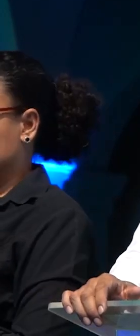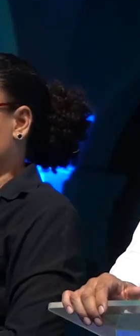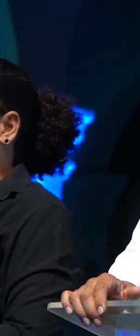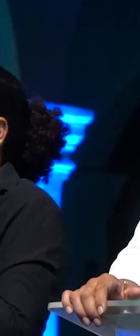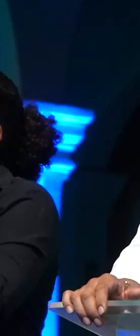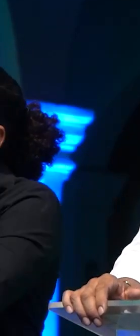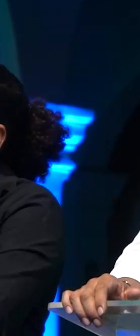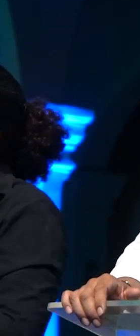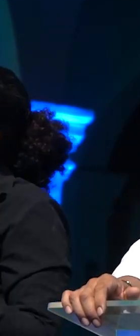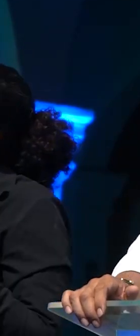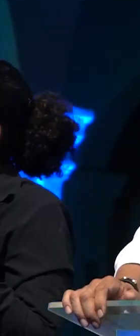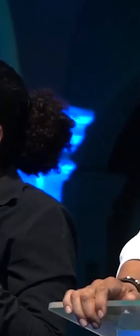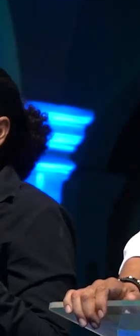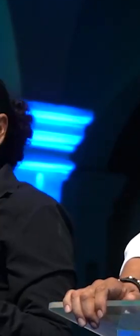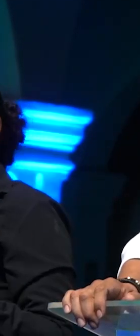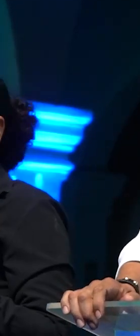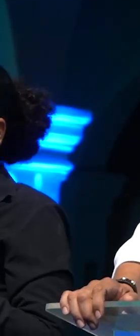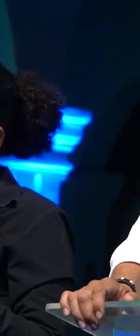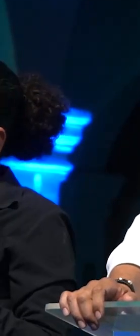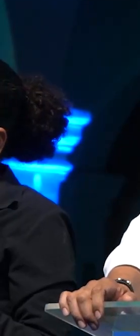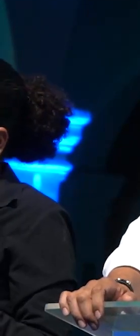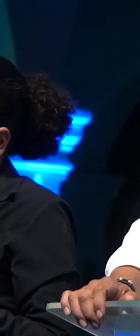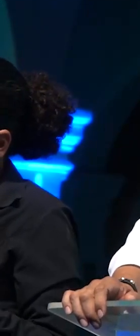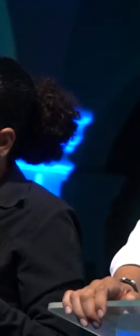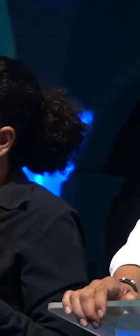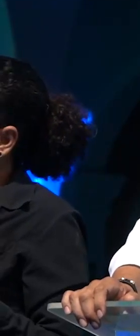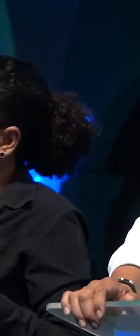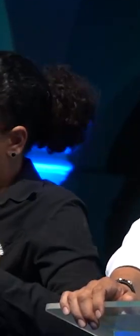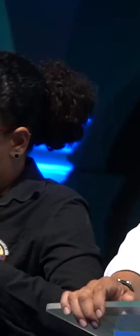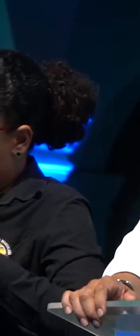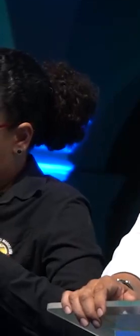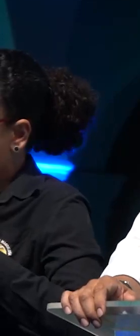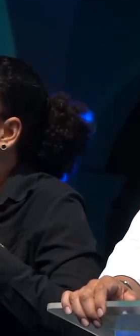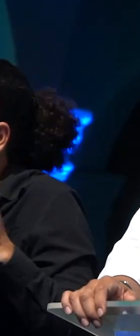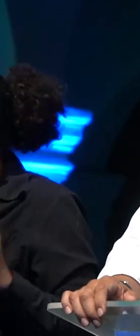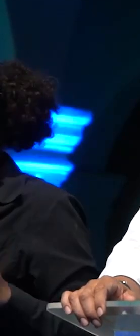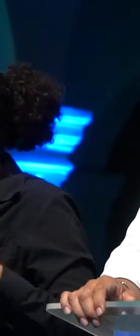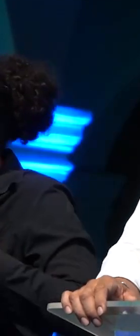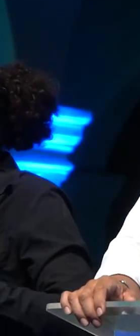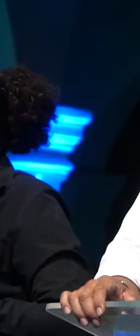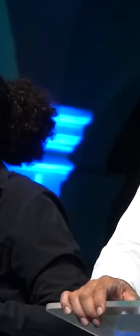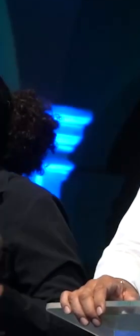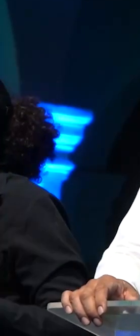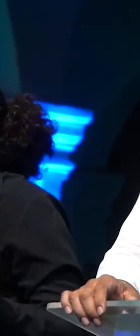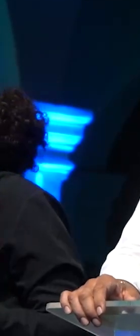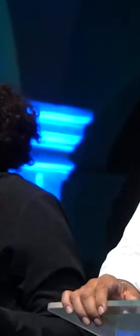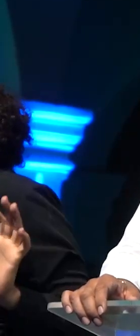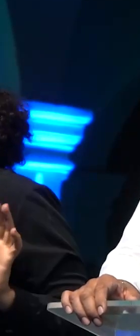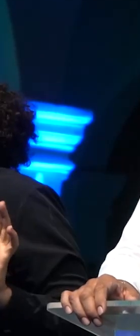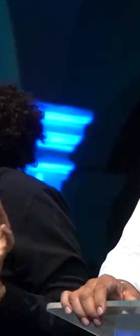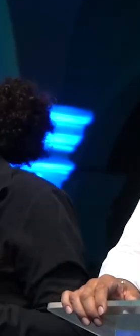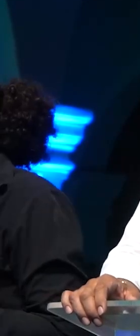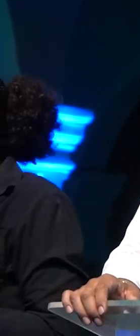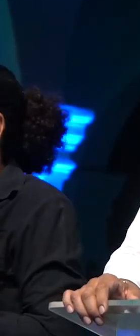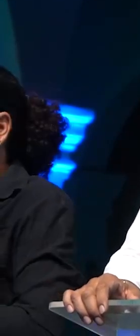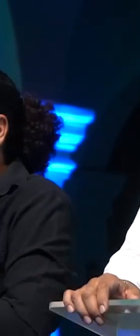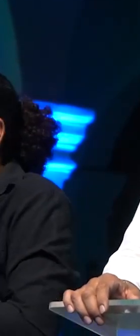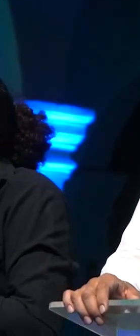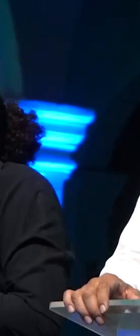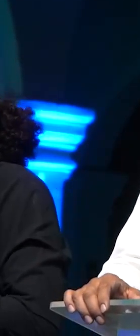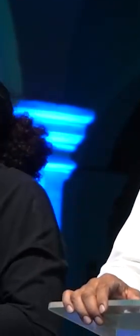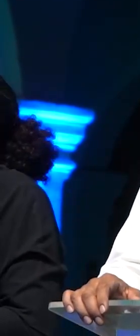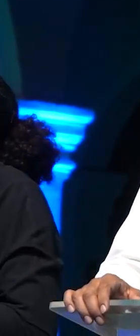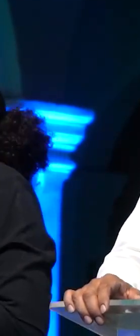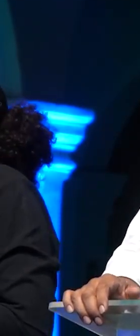me depare la vida. No tengo hijos todavía, tengo 25.000 sobrinos y es probable que termine el asilo como un profesor que está ya nuestro, que